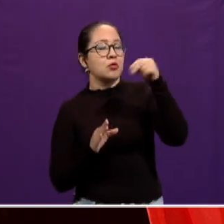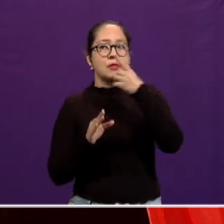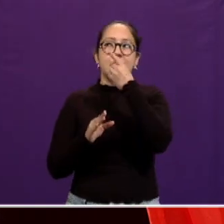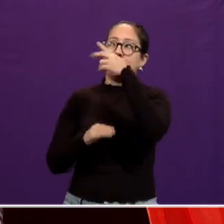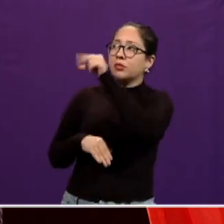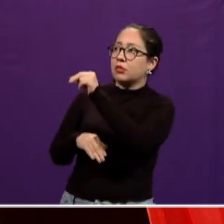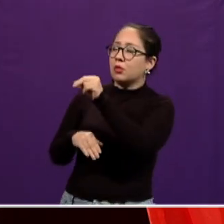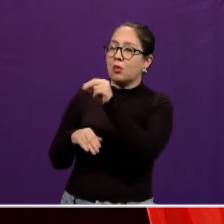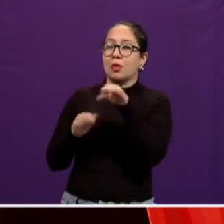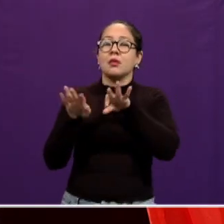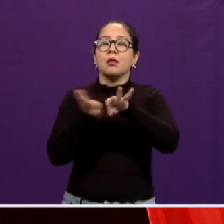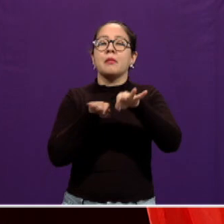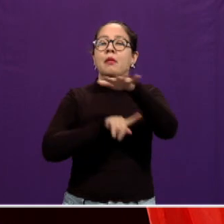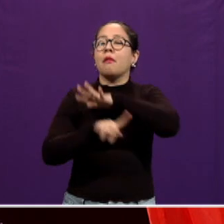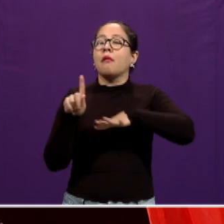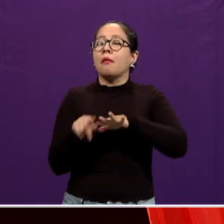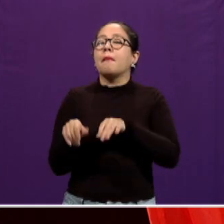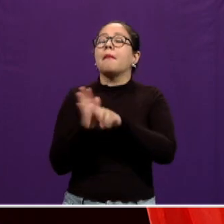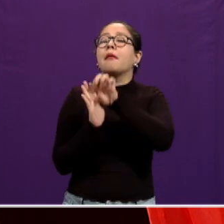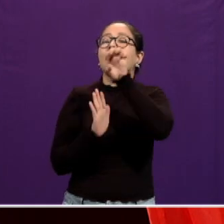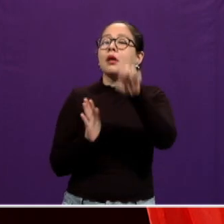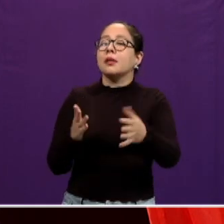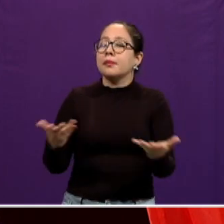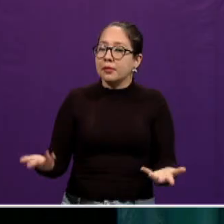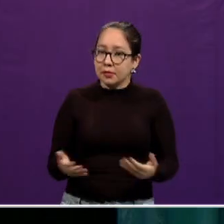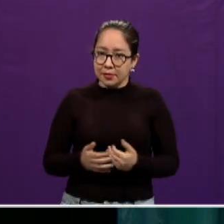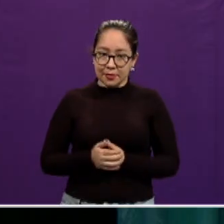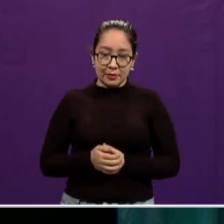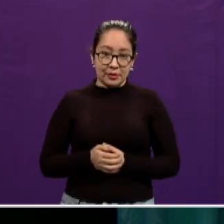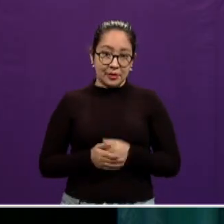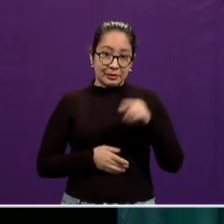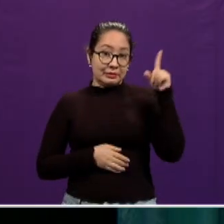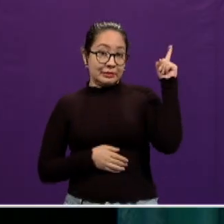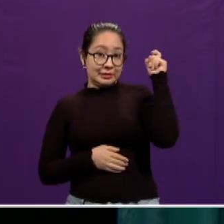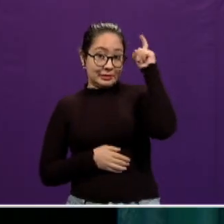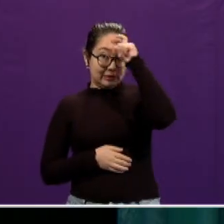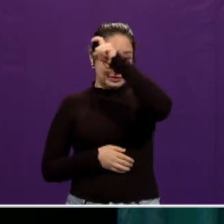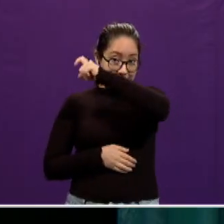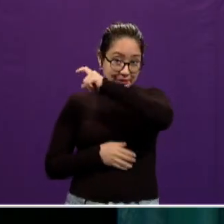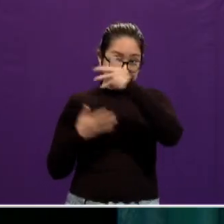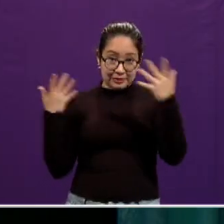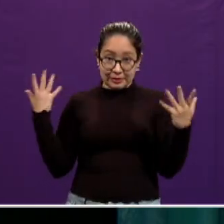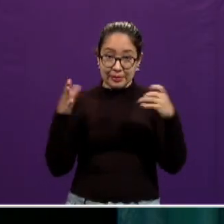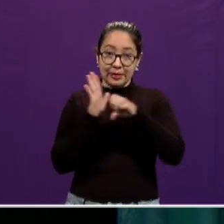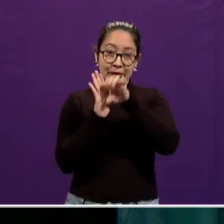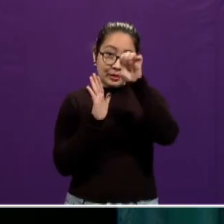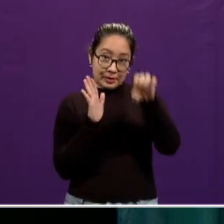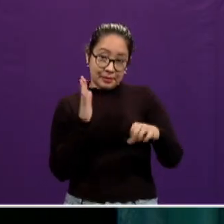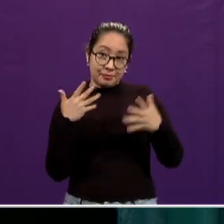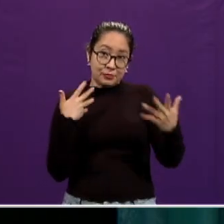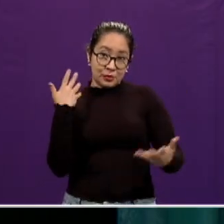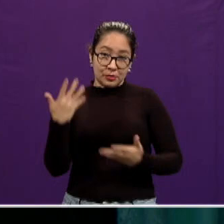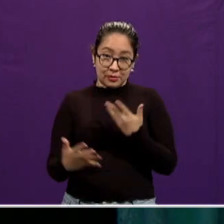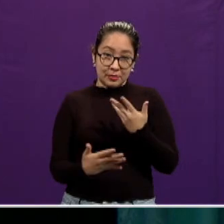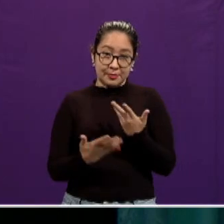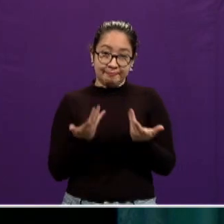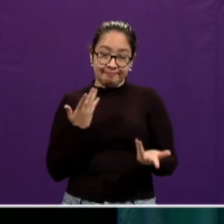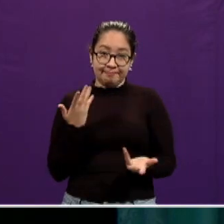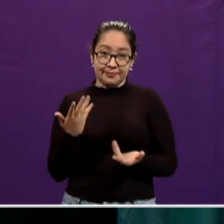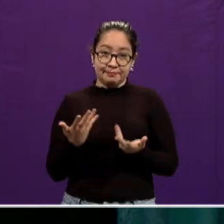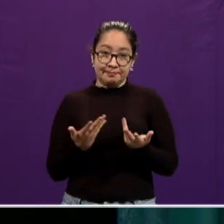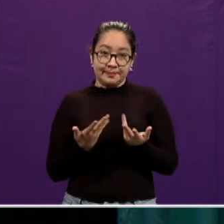límites en el trabajo? Híjole, el trabajo es bien complicado porque precisamente en esta necesidad,